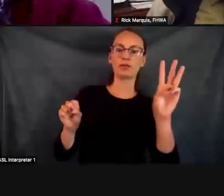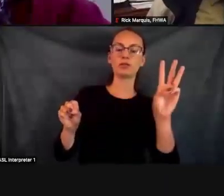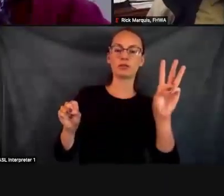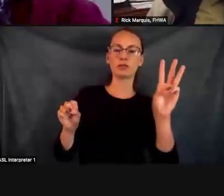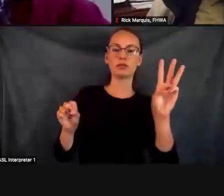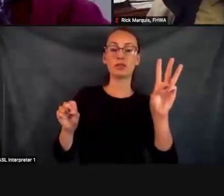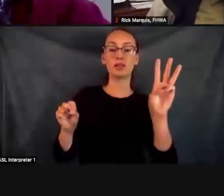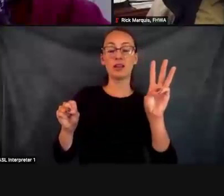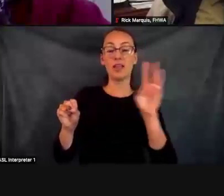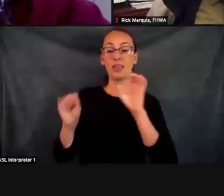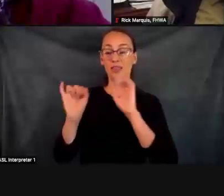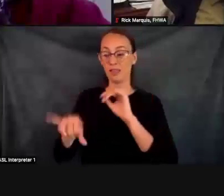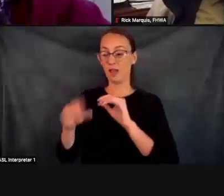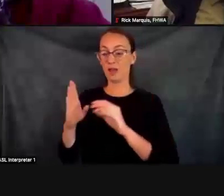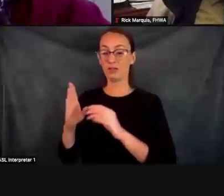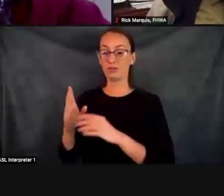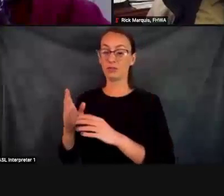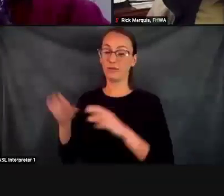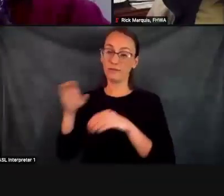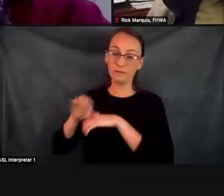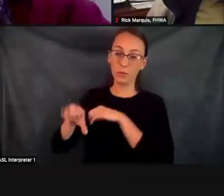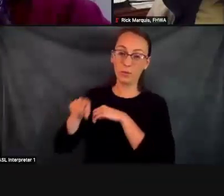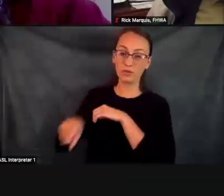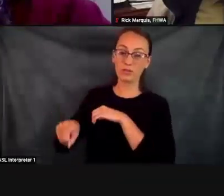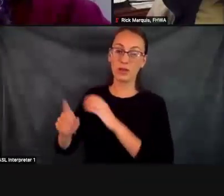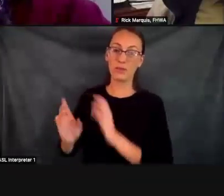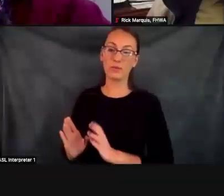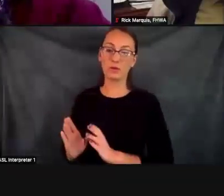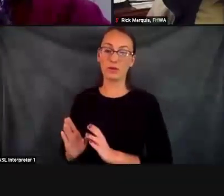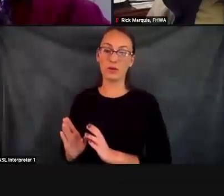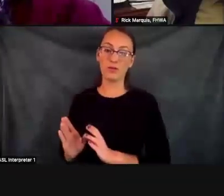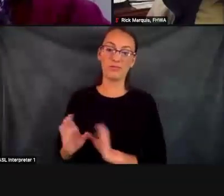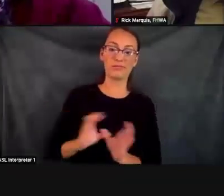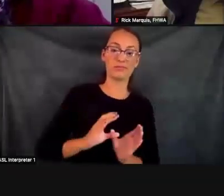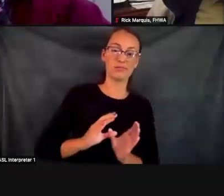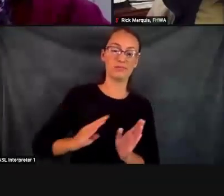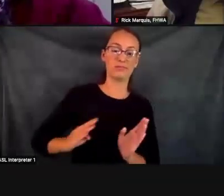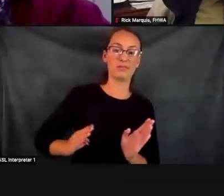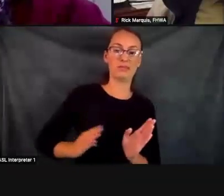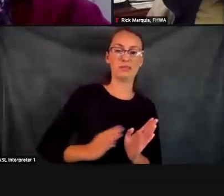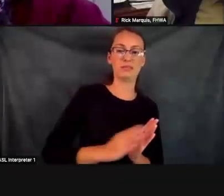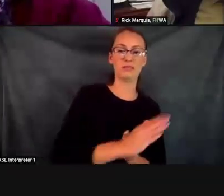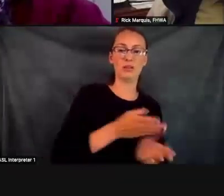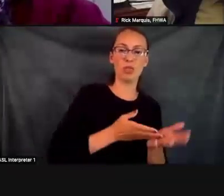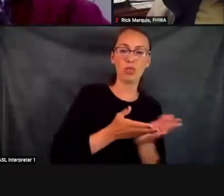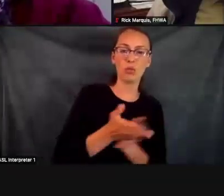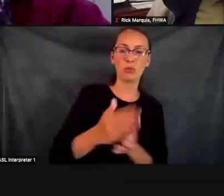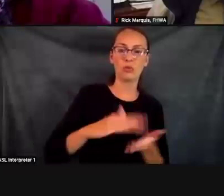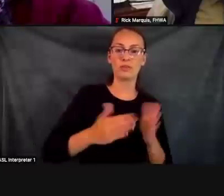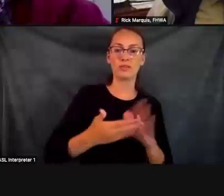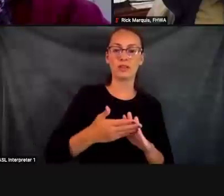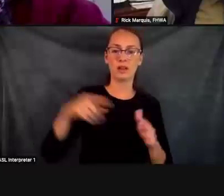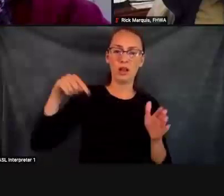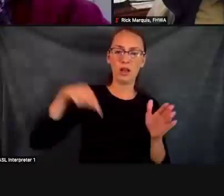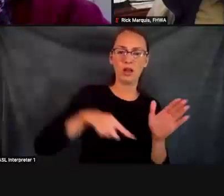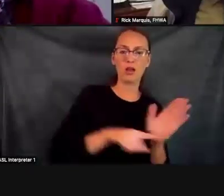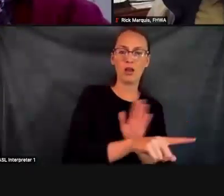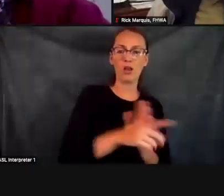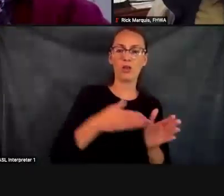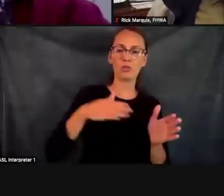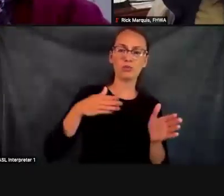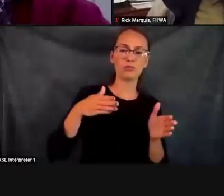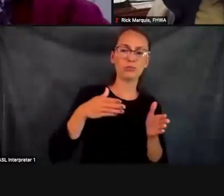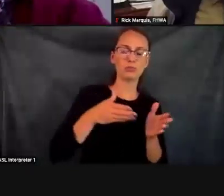sur y van hacia el oeste. Eso les va a desanimar de tomar toda una ruta. Va a tener un